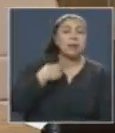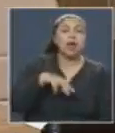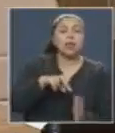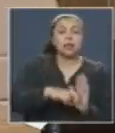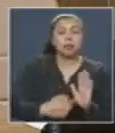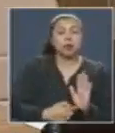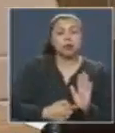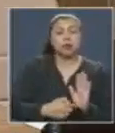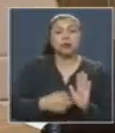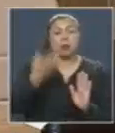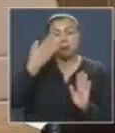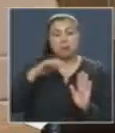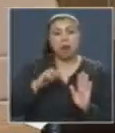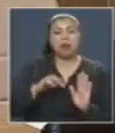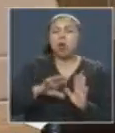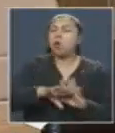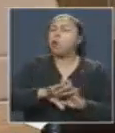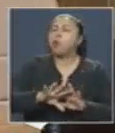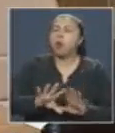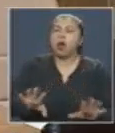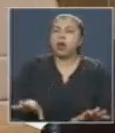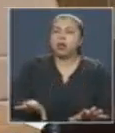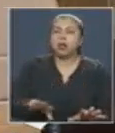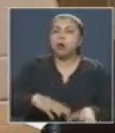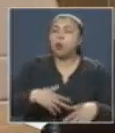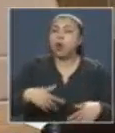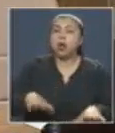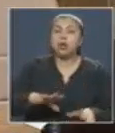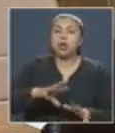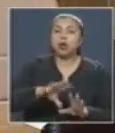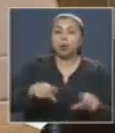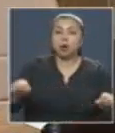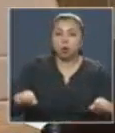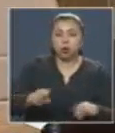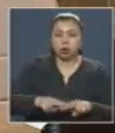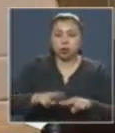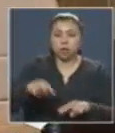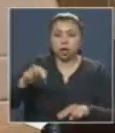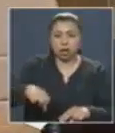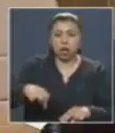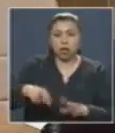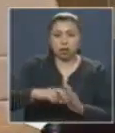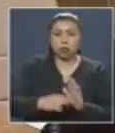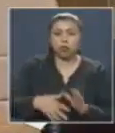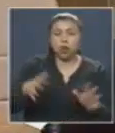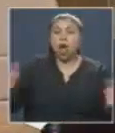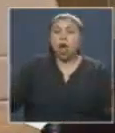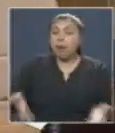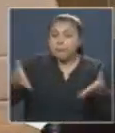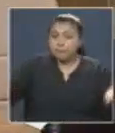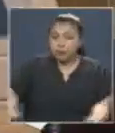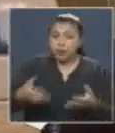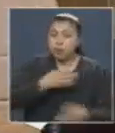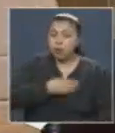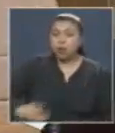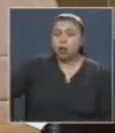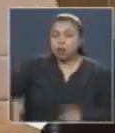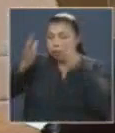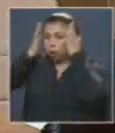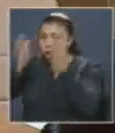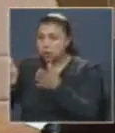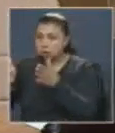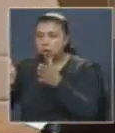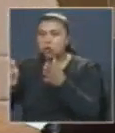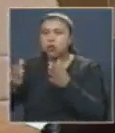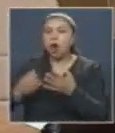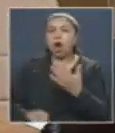presidente, que cualquier acuerdo que se genere estos días, y animamos al gobierno a aquello, estaremos muy atentos